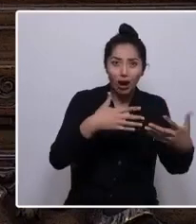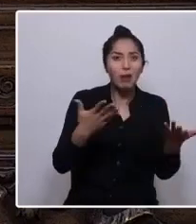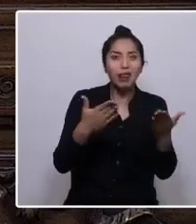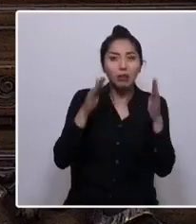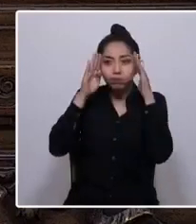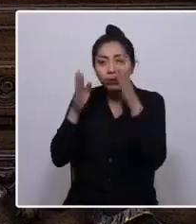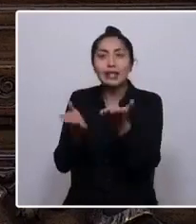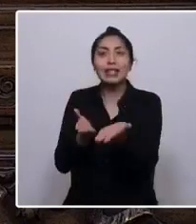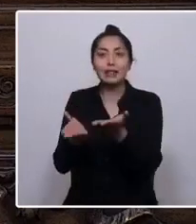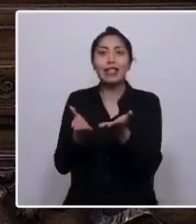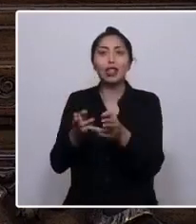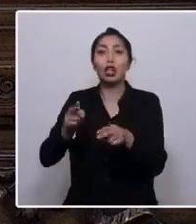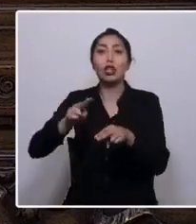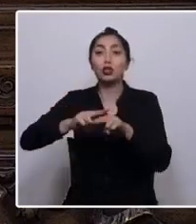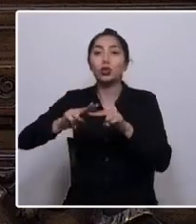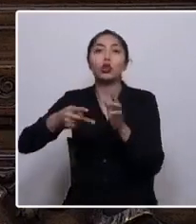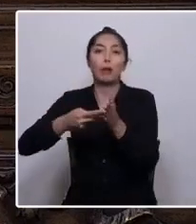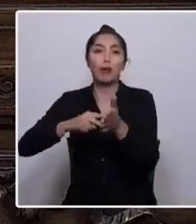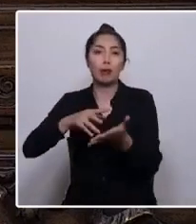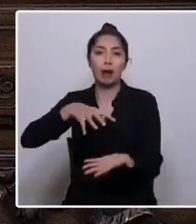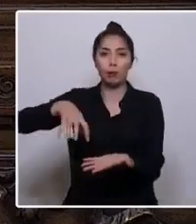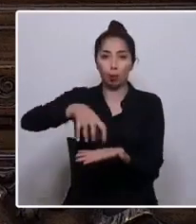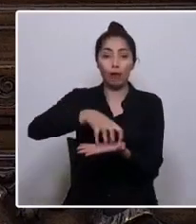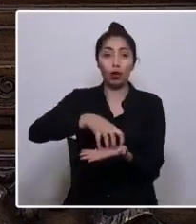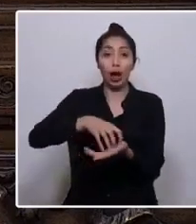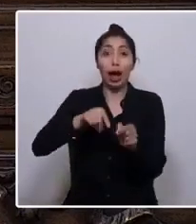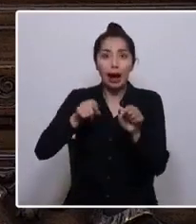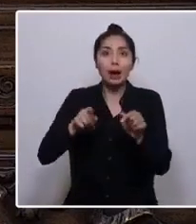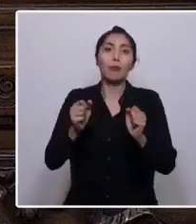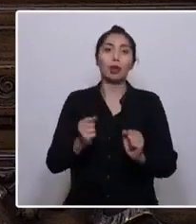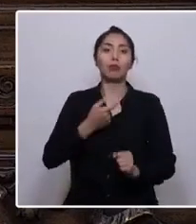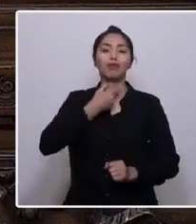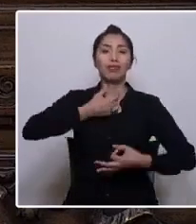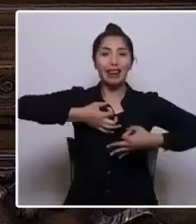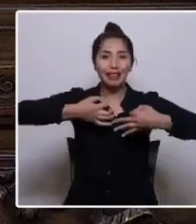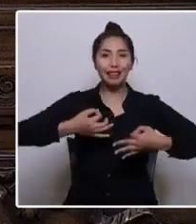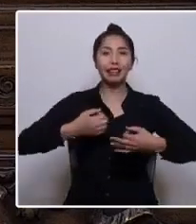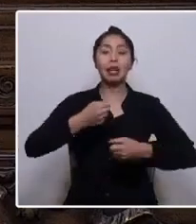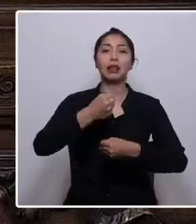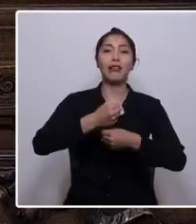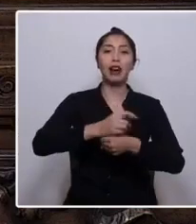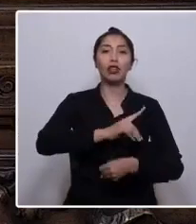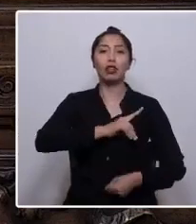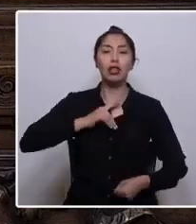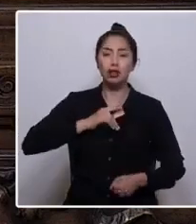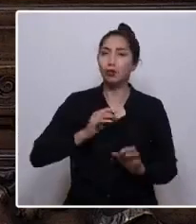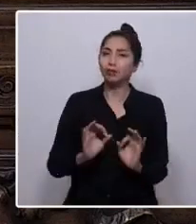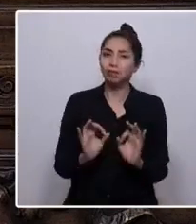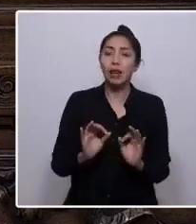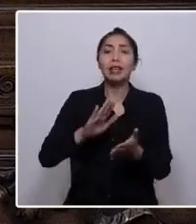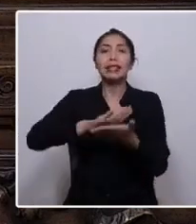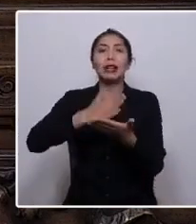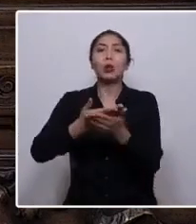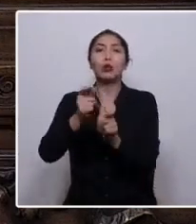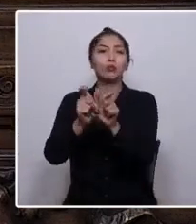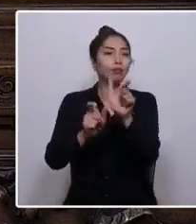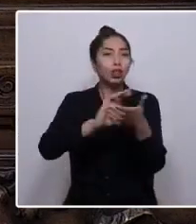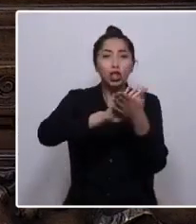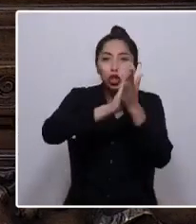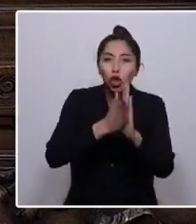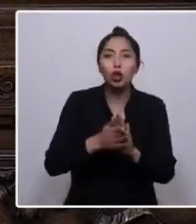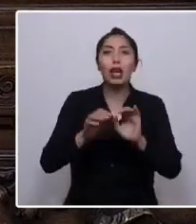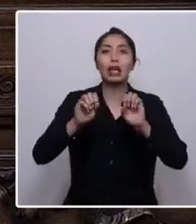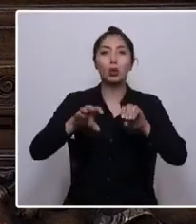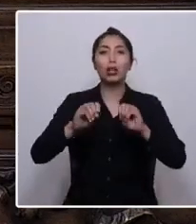problemas de nuestro pueblo sólo así podremos garantizar trabajo digno y estable salud para todos educación y